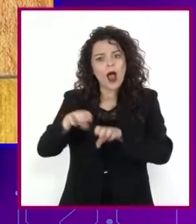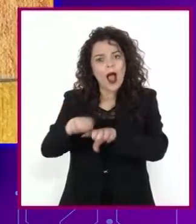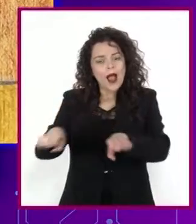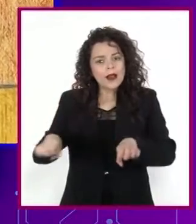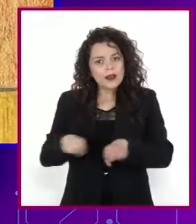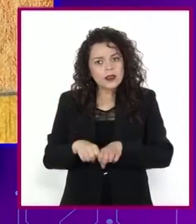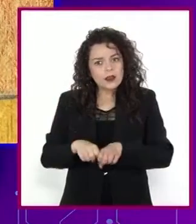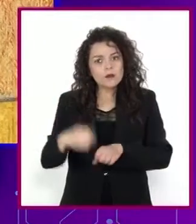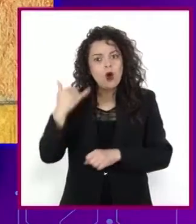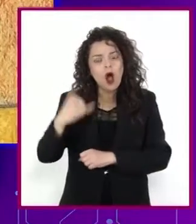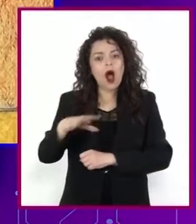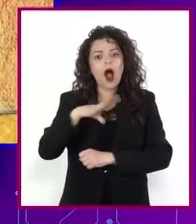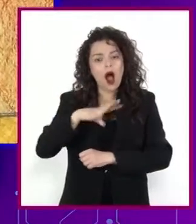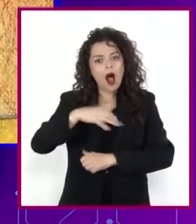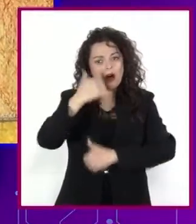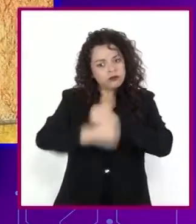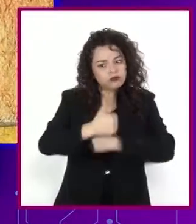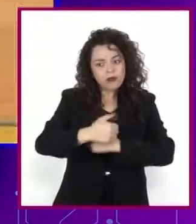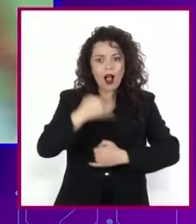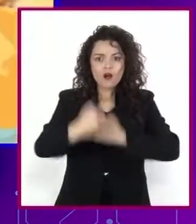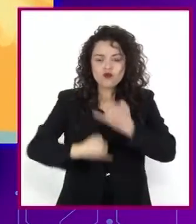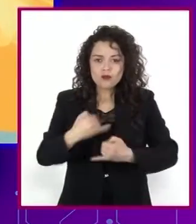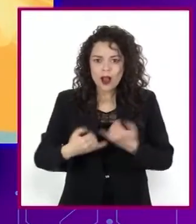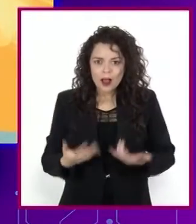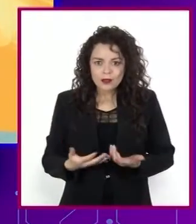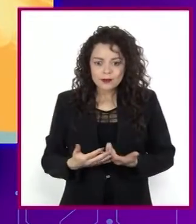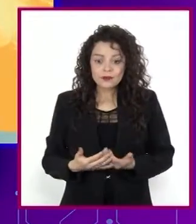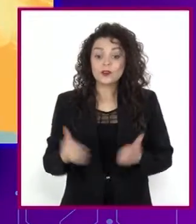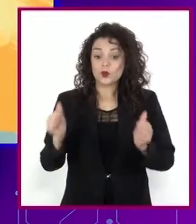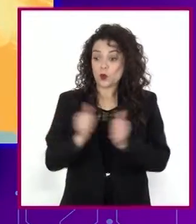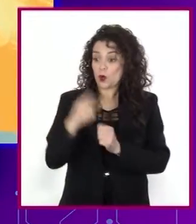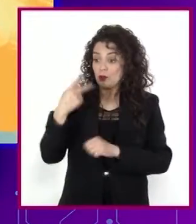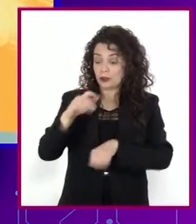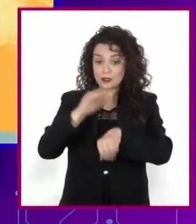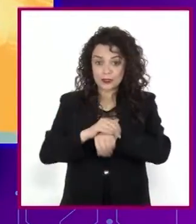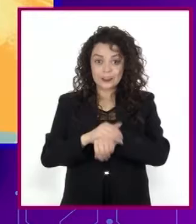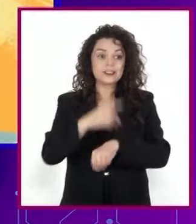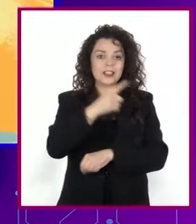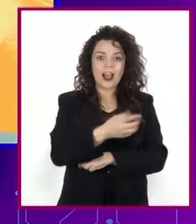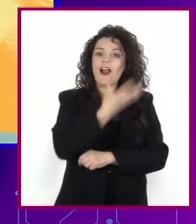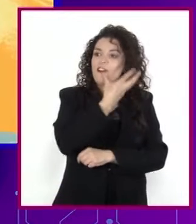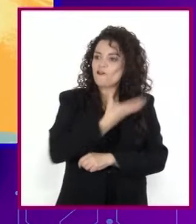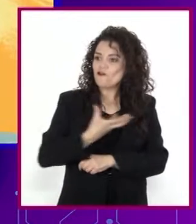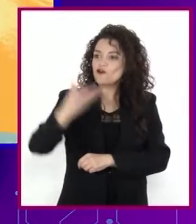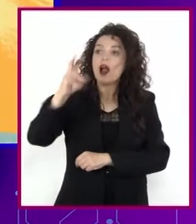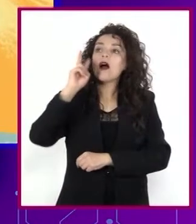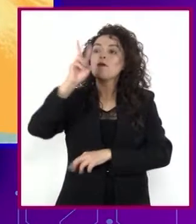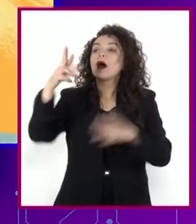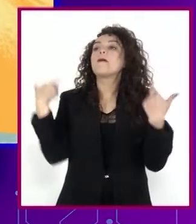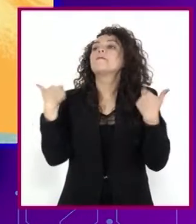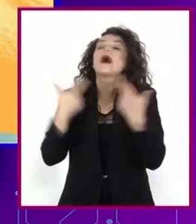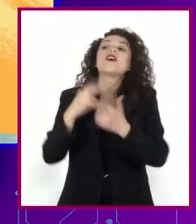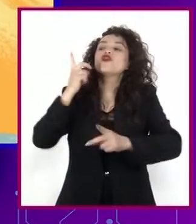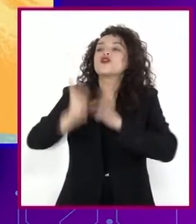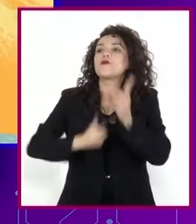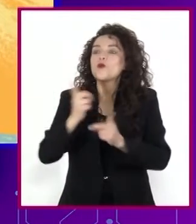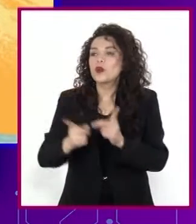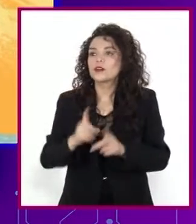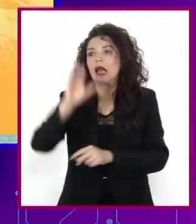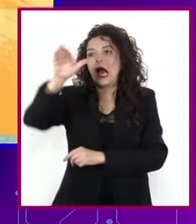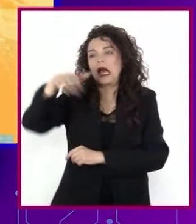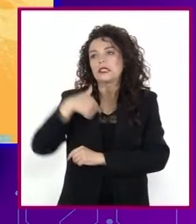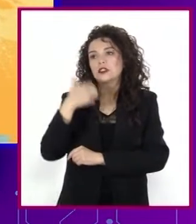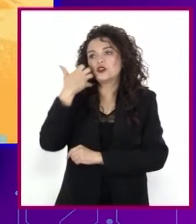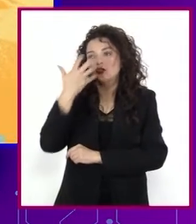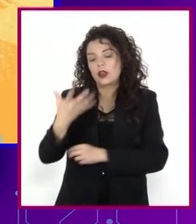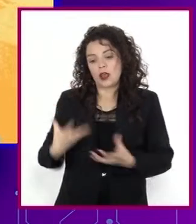jugaban torneos entre ellos. Junto con sus amigos, fue a ver al maestro de deportes para decirle que quería formar